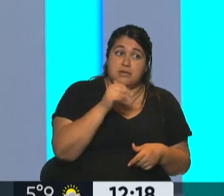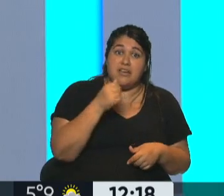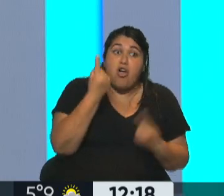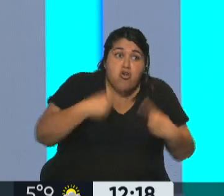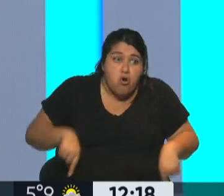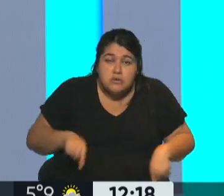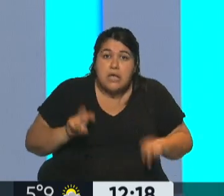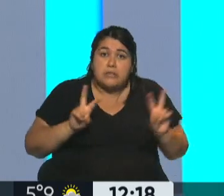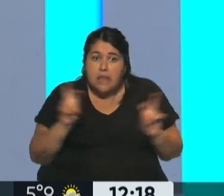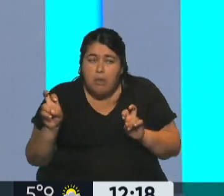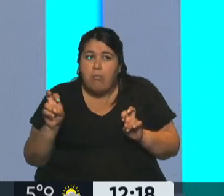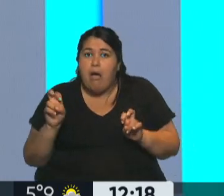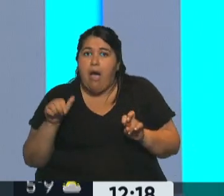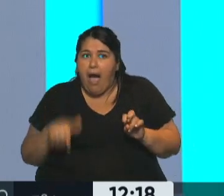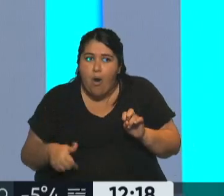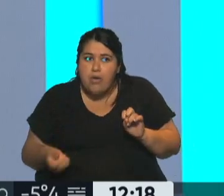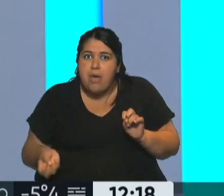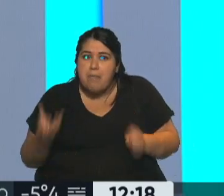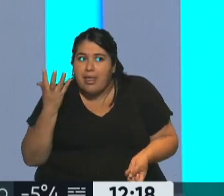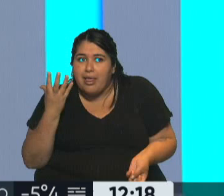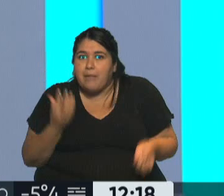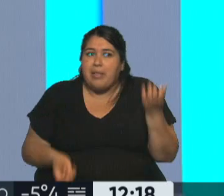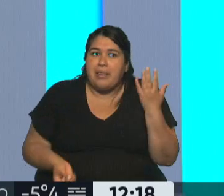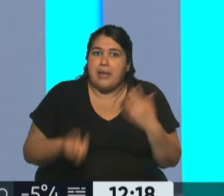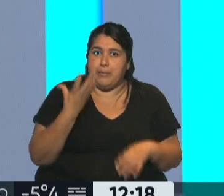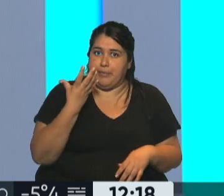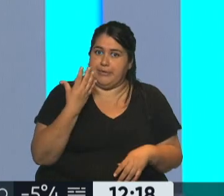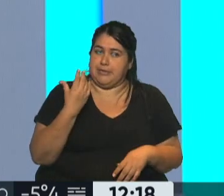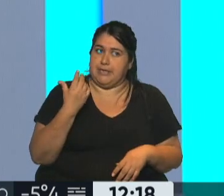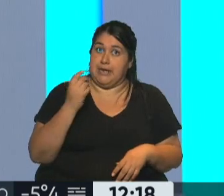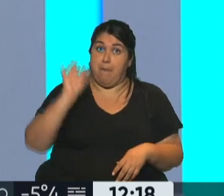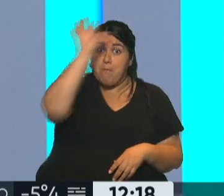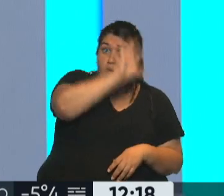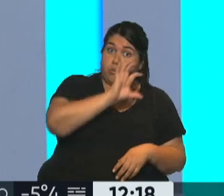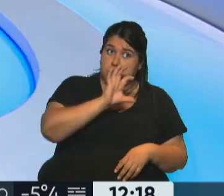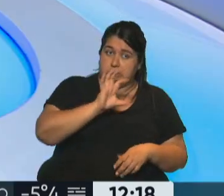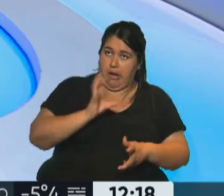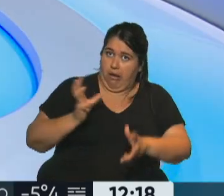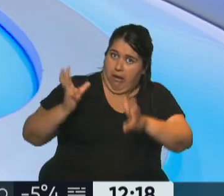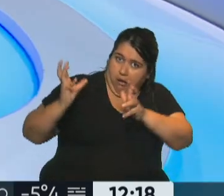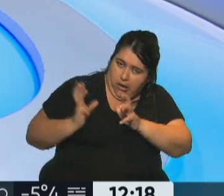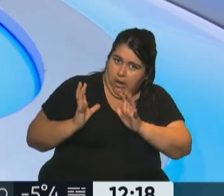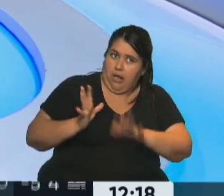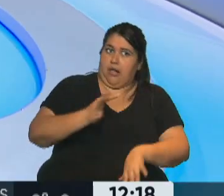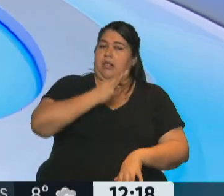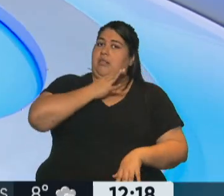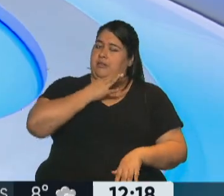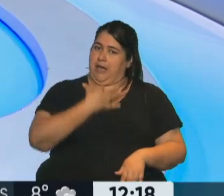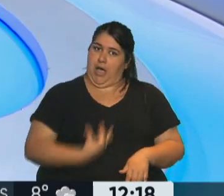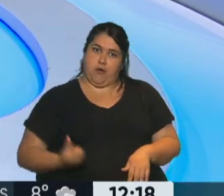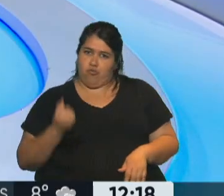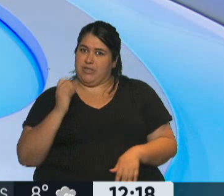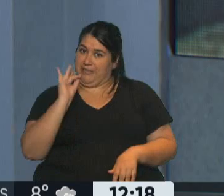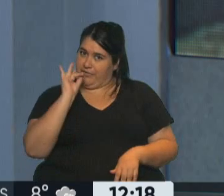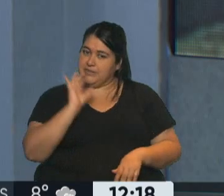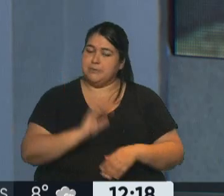bueno, para las provincias, más que una solución, va a ser una mochila con la cual van a tener que cargar. Ahora, ¿qué pasa, Nahuel, con el consenso? Porque también es cierto, y es